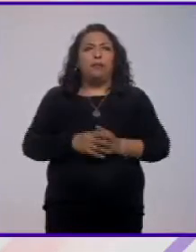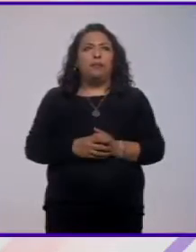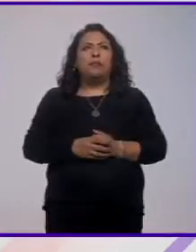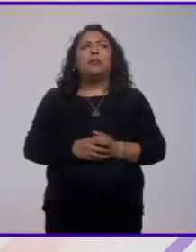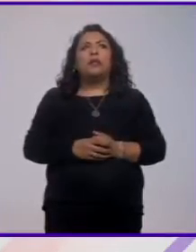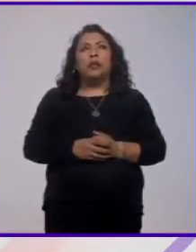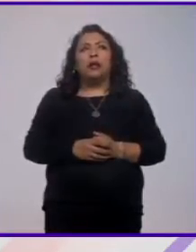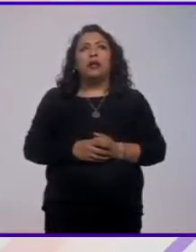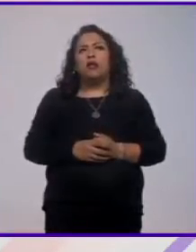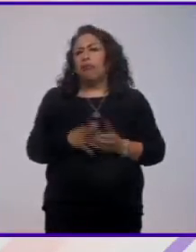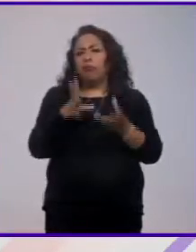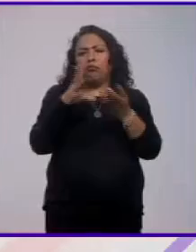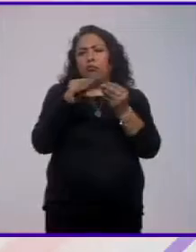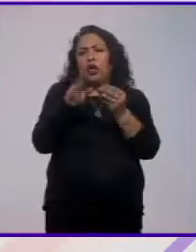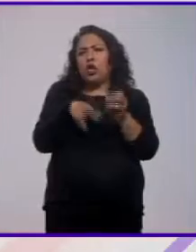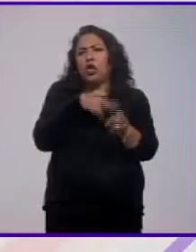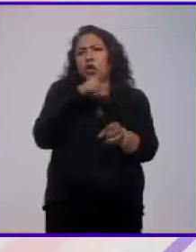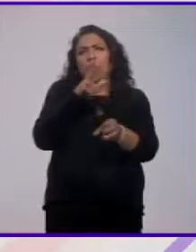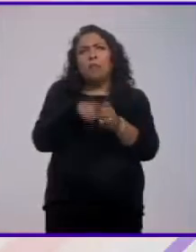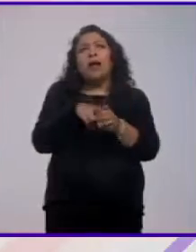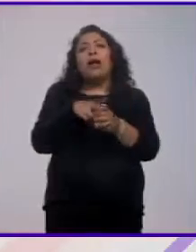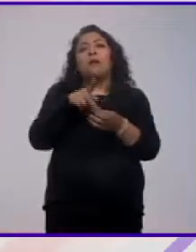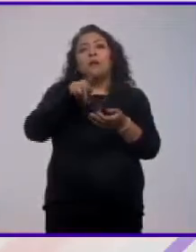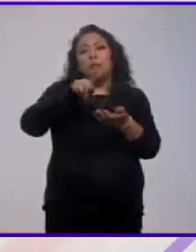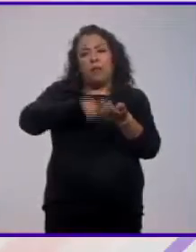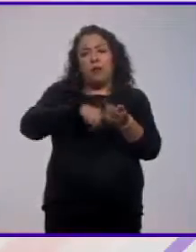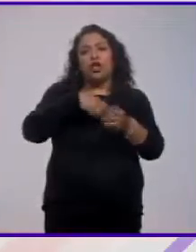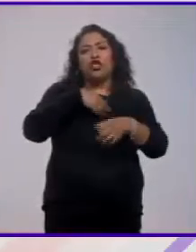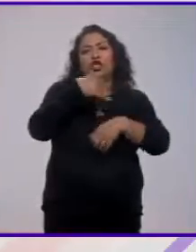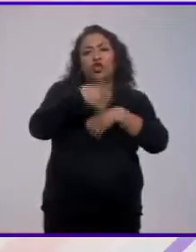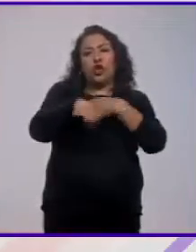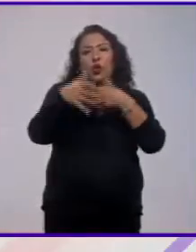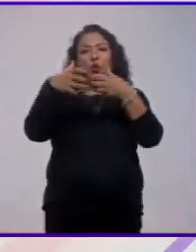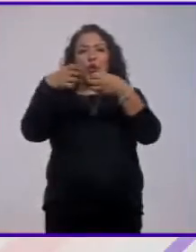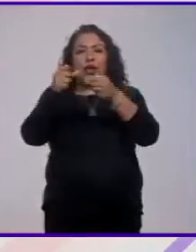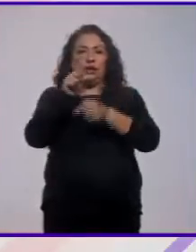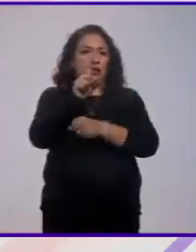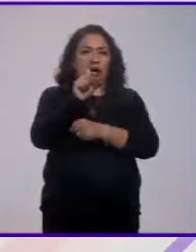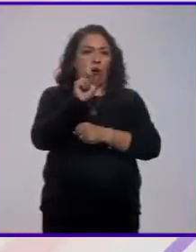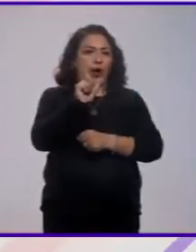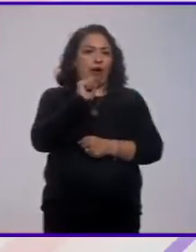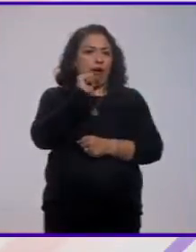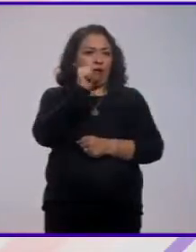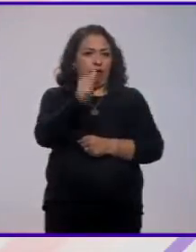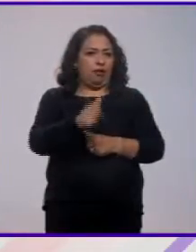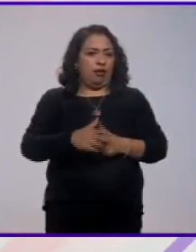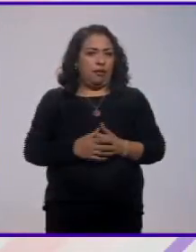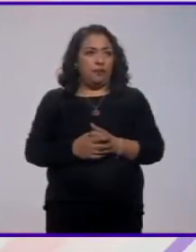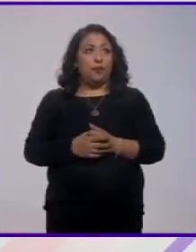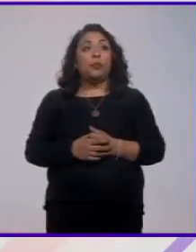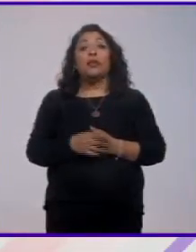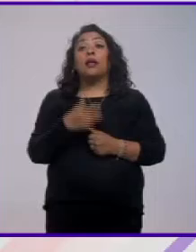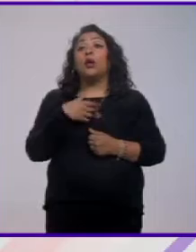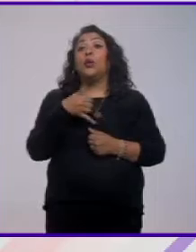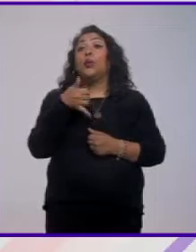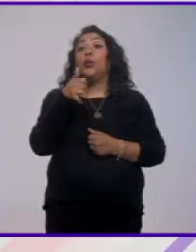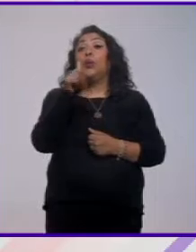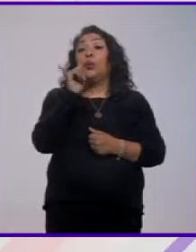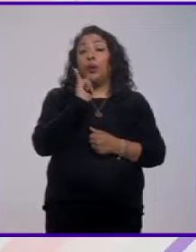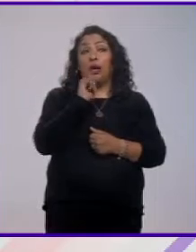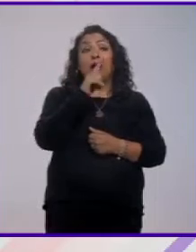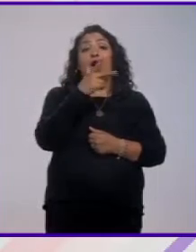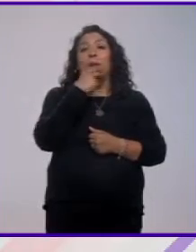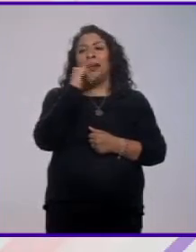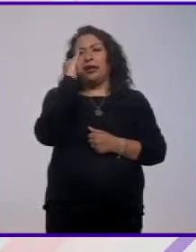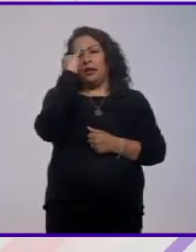Es masa normal, nada más hacemos con yogur y leche, no usamos agua para hacer masa. En cuanto a las bebidas, los